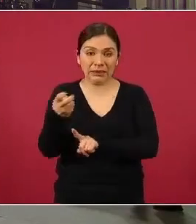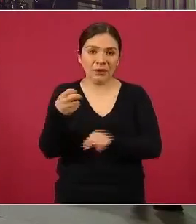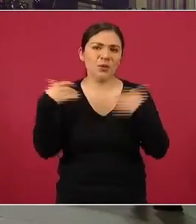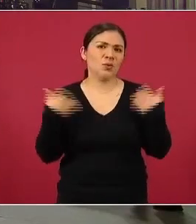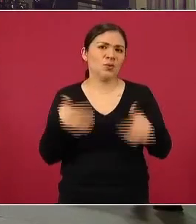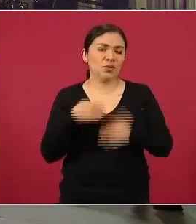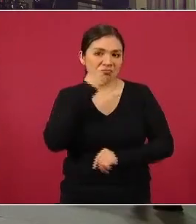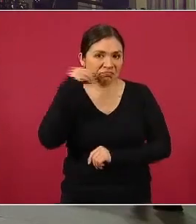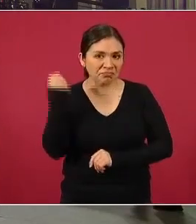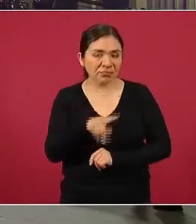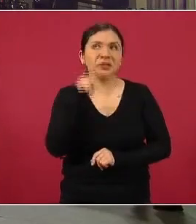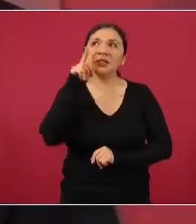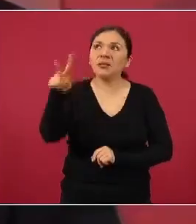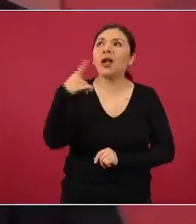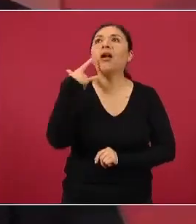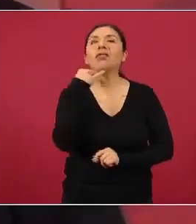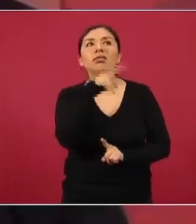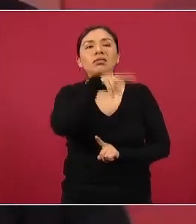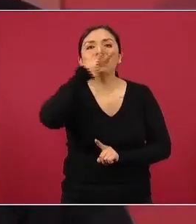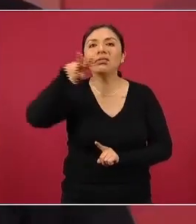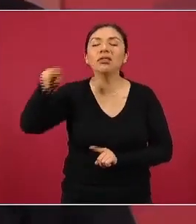único,